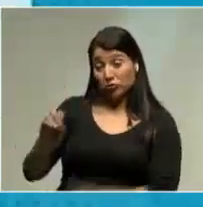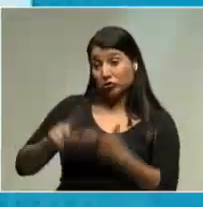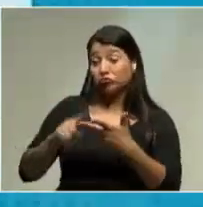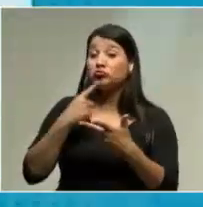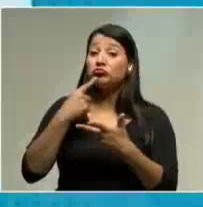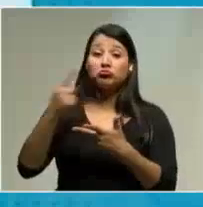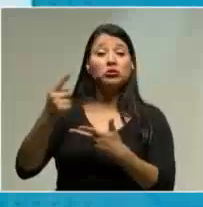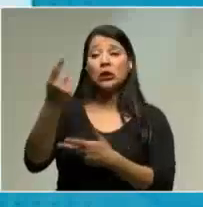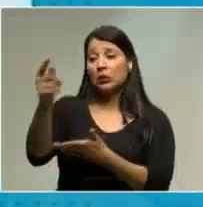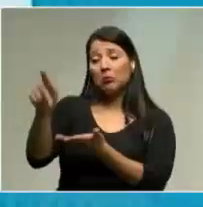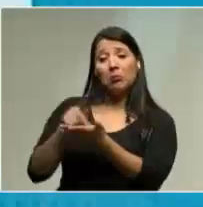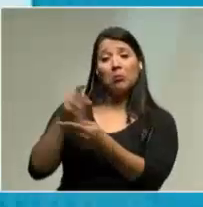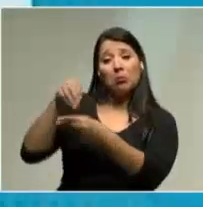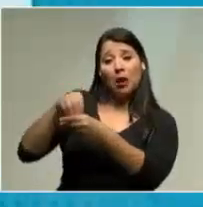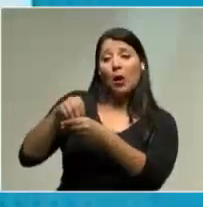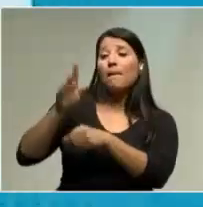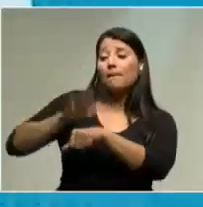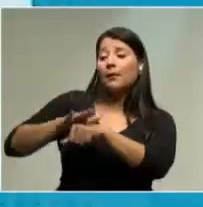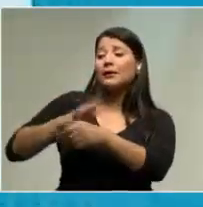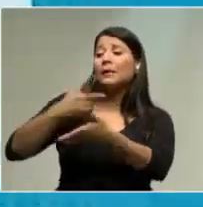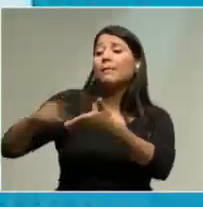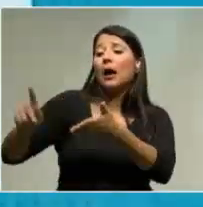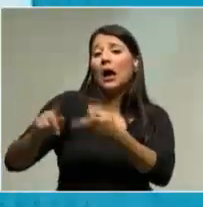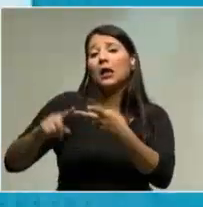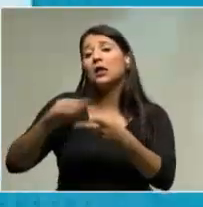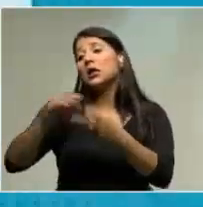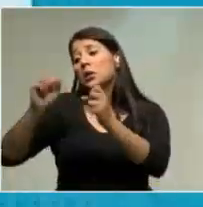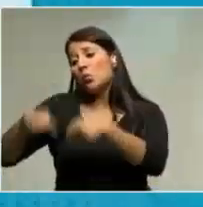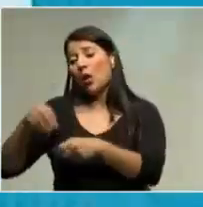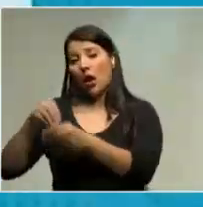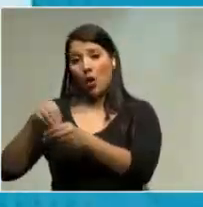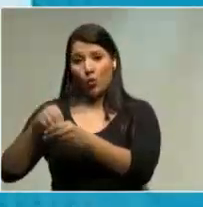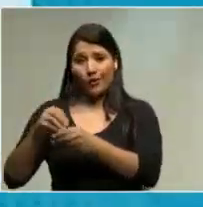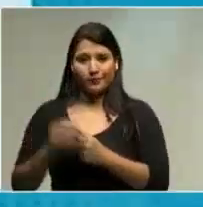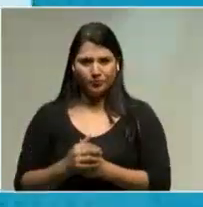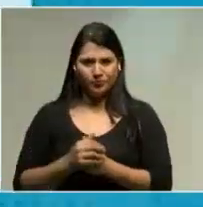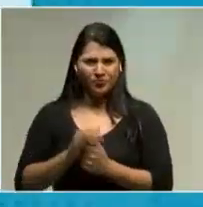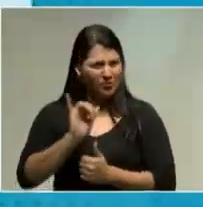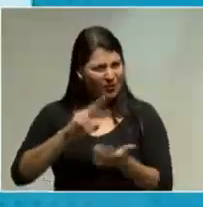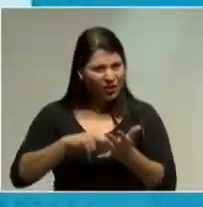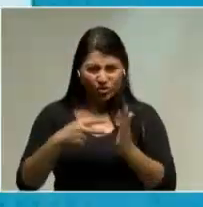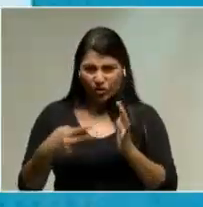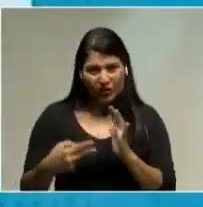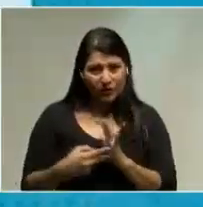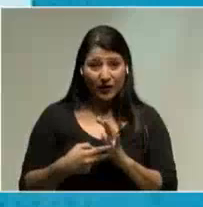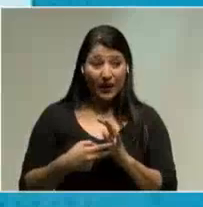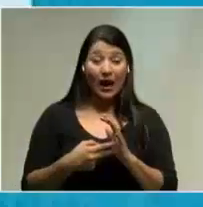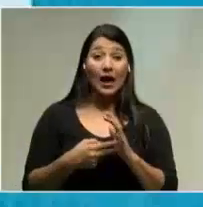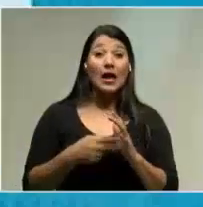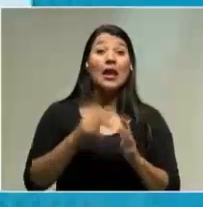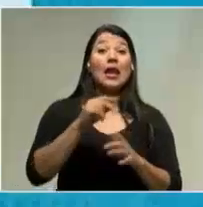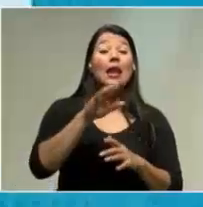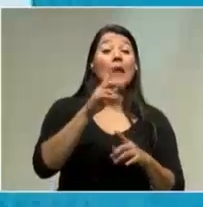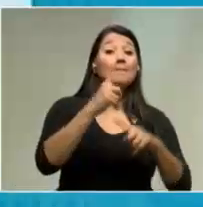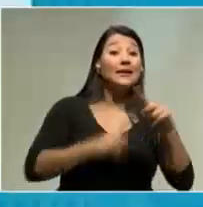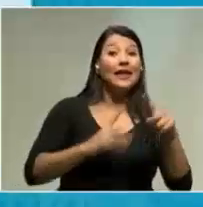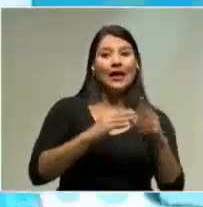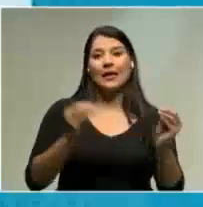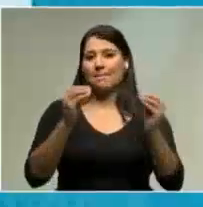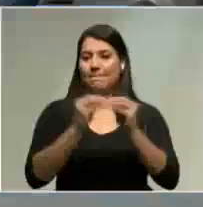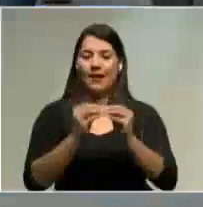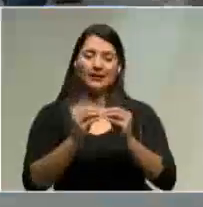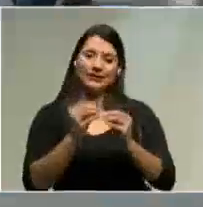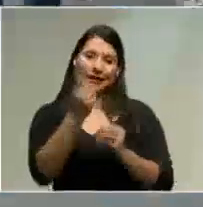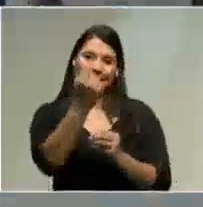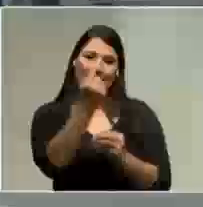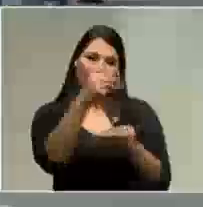recursos le permiten cubrir sus compromisos y hasta pueden ahorrar. Es decir, a más de la mitad los ingresos no le alcanzan. La